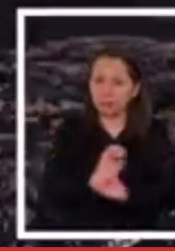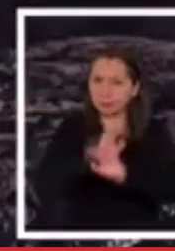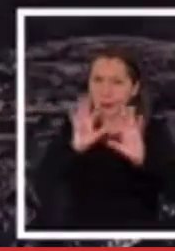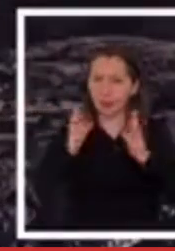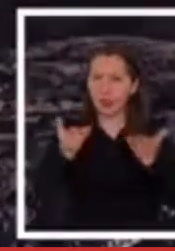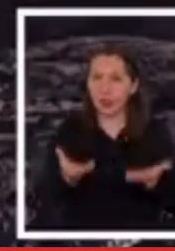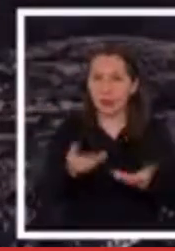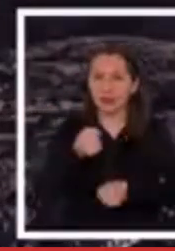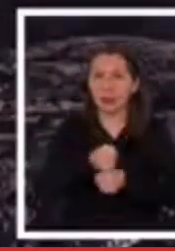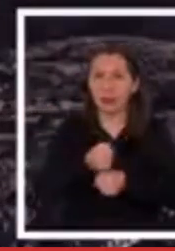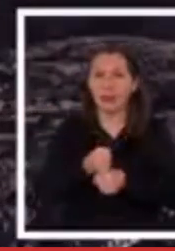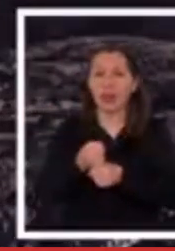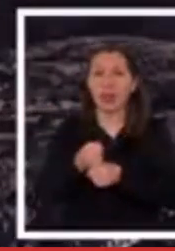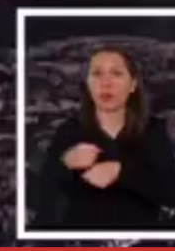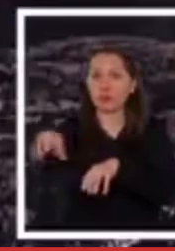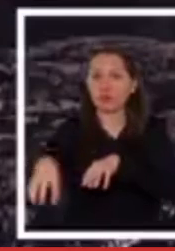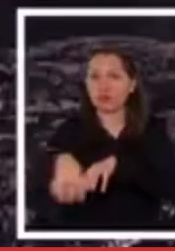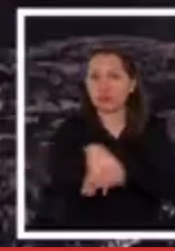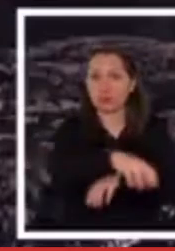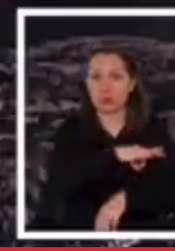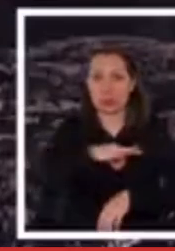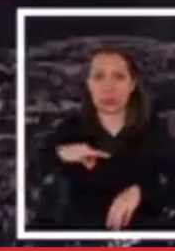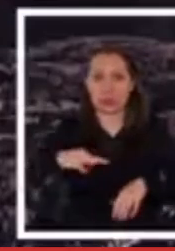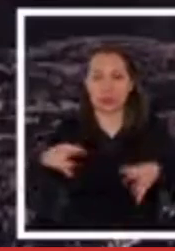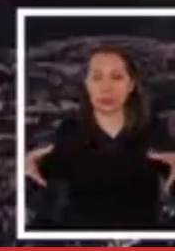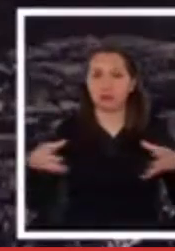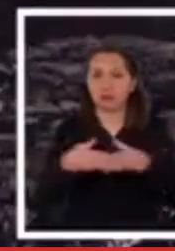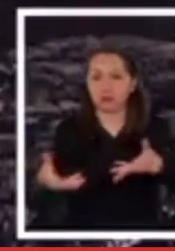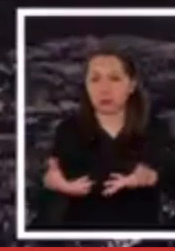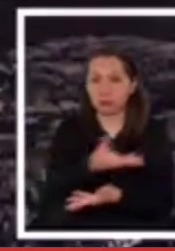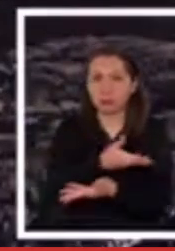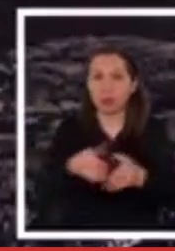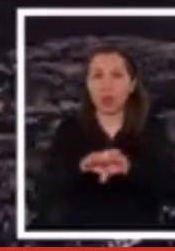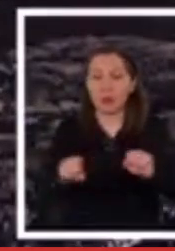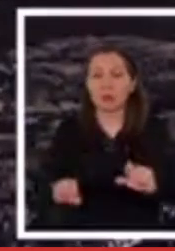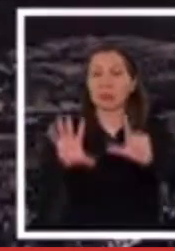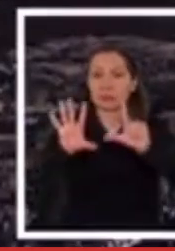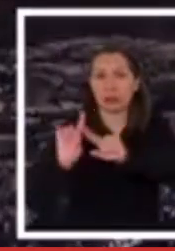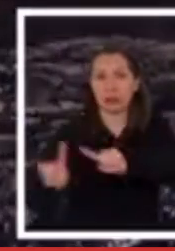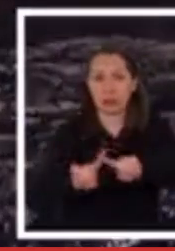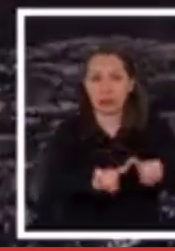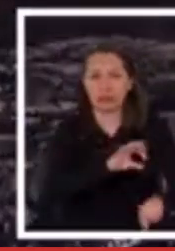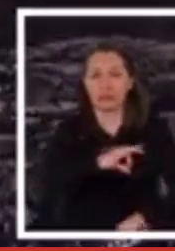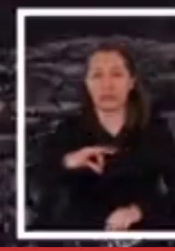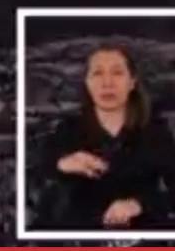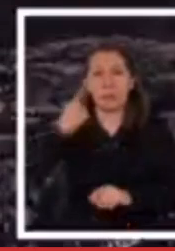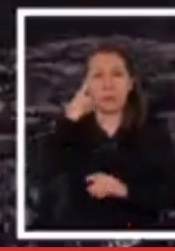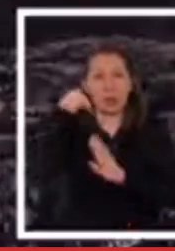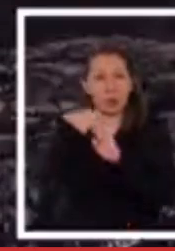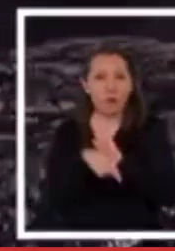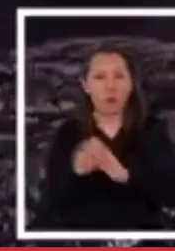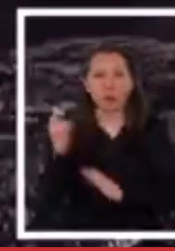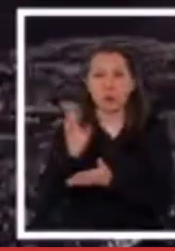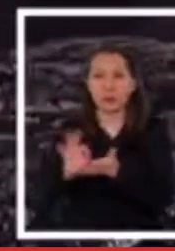en este trabajo interministerial que compromete a siete ministerios pero vamos a profundizar